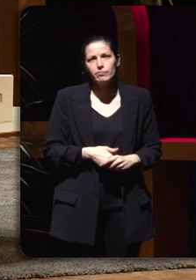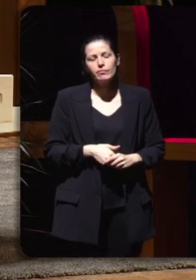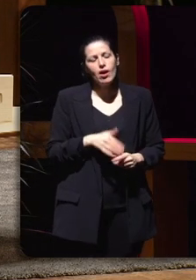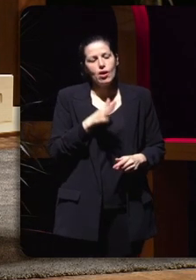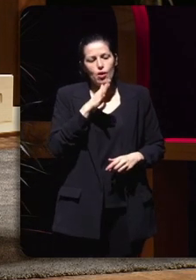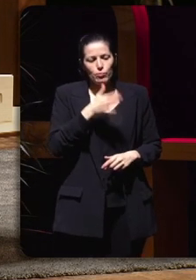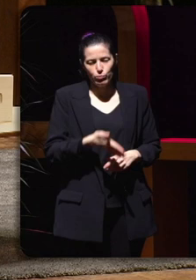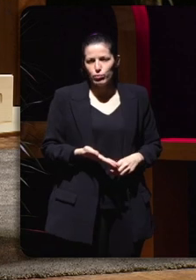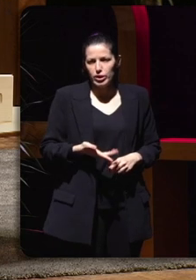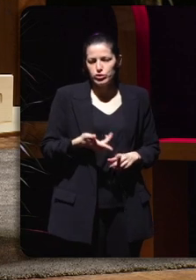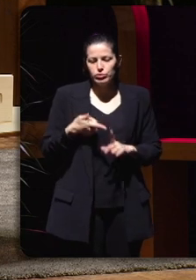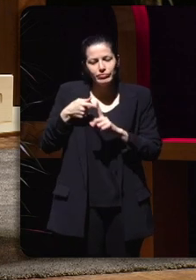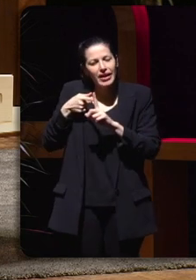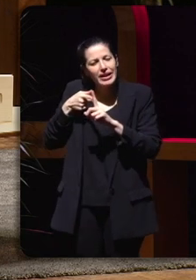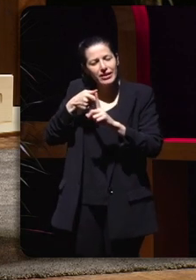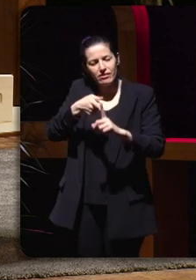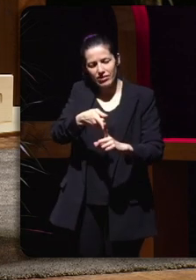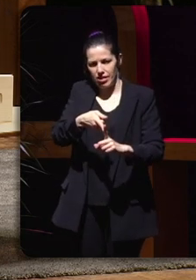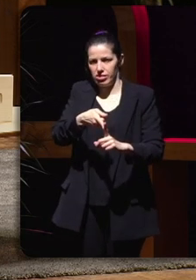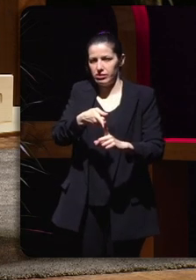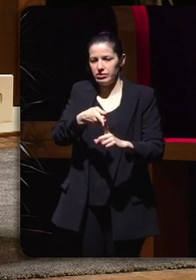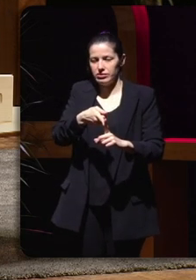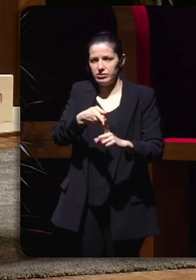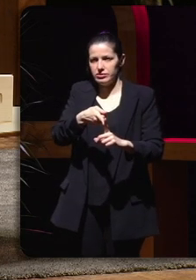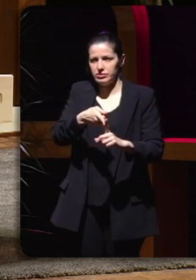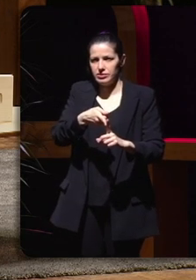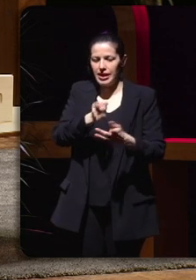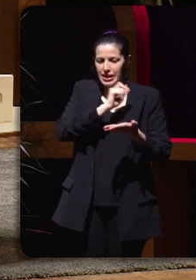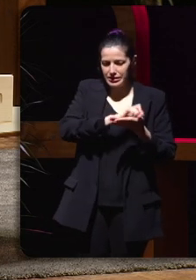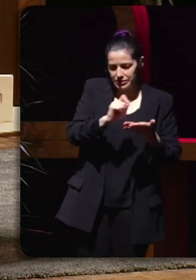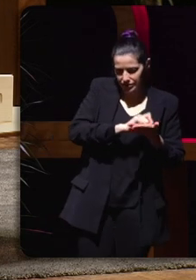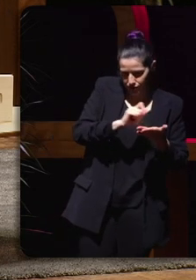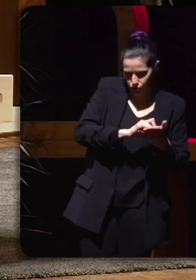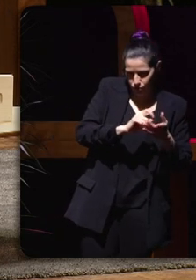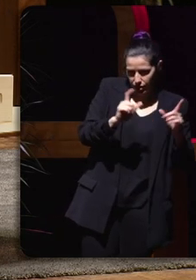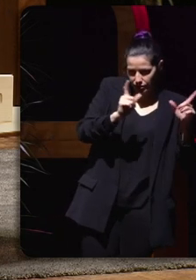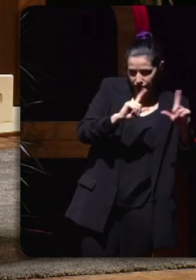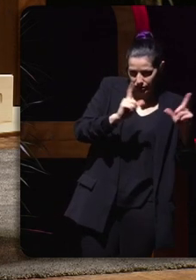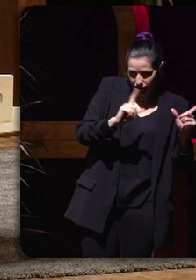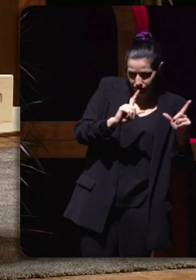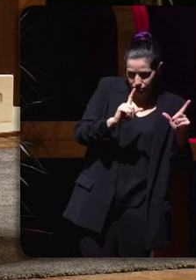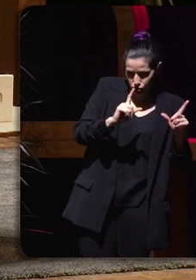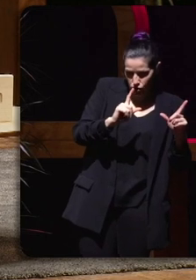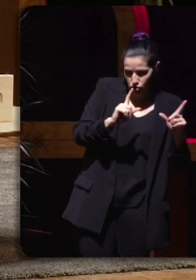hablaba sí que es verdad que la escritura en televisión versus la escritura de televisión